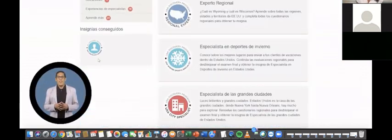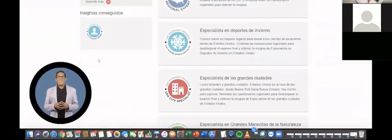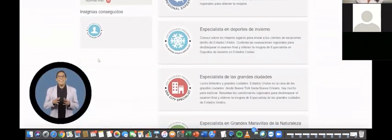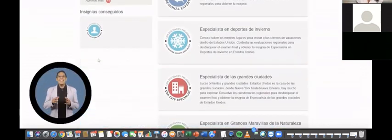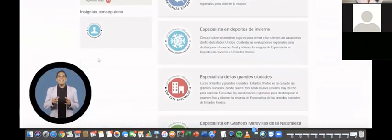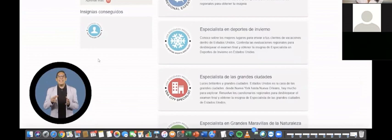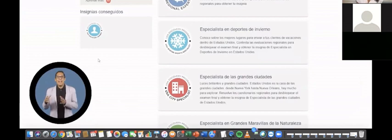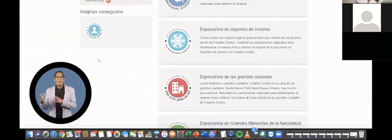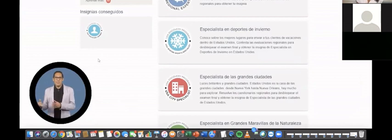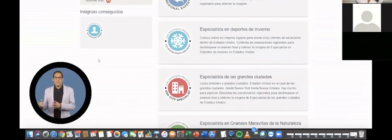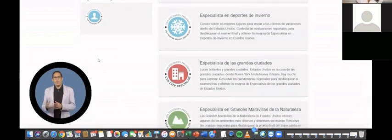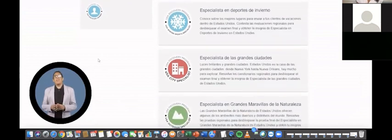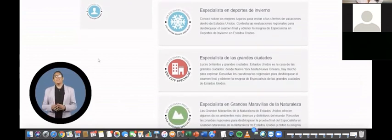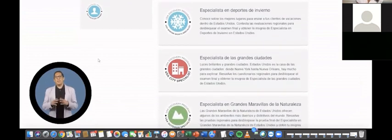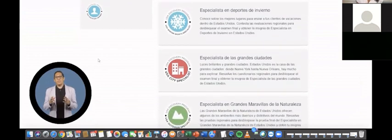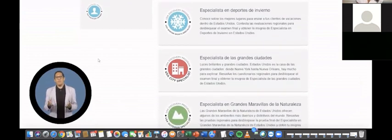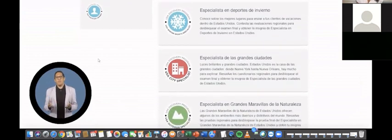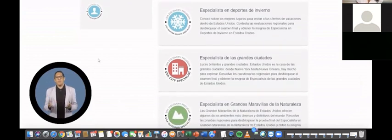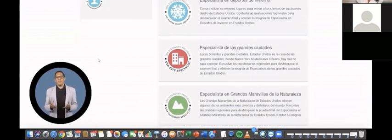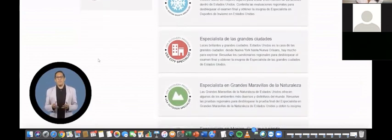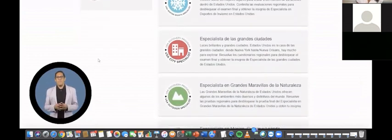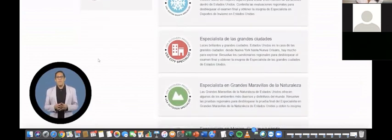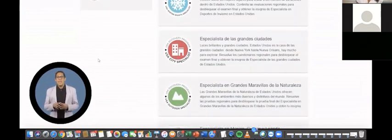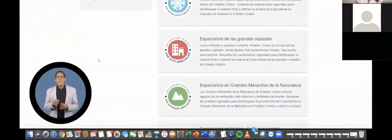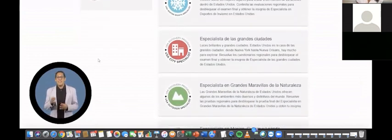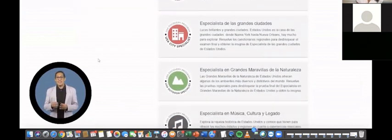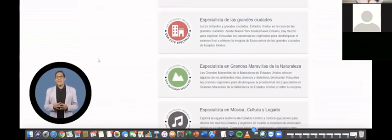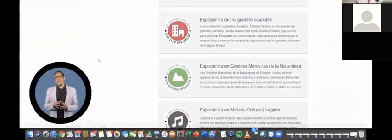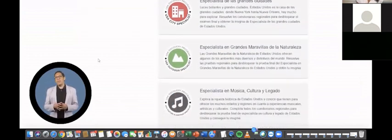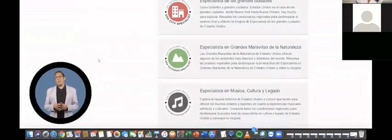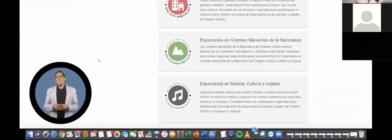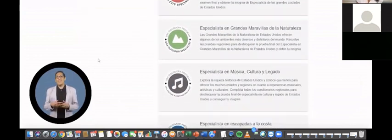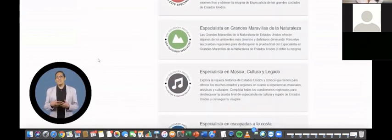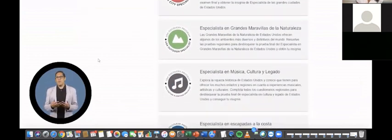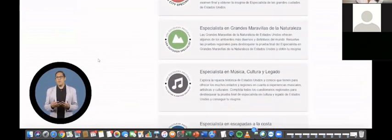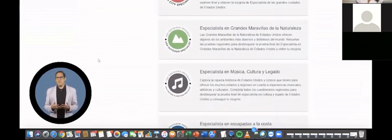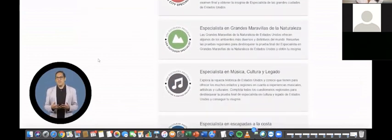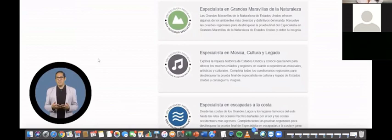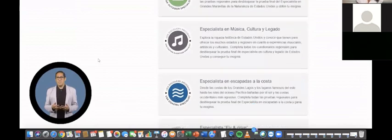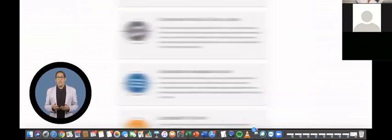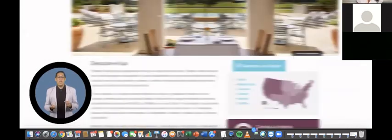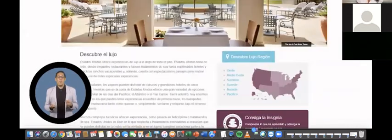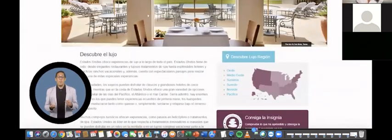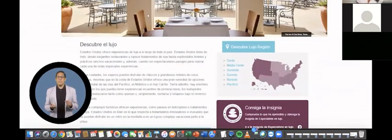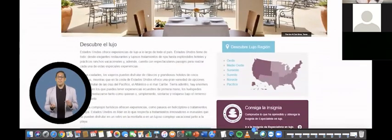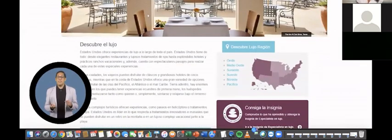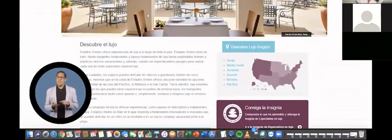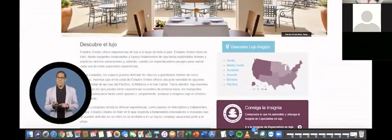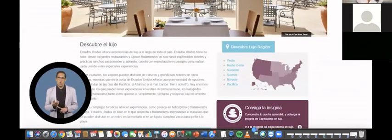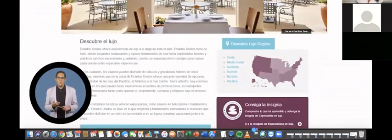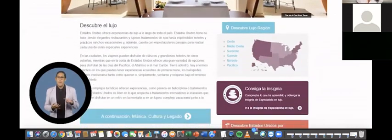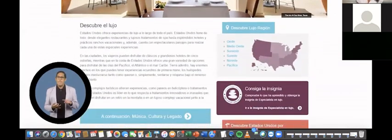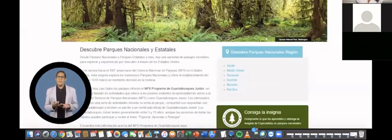avanzando en esta certificación y hacerte experto de experiencias. Experiencias de lujo, parques